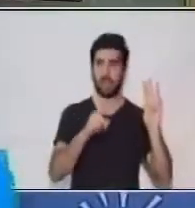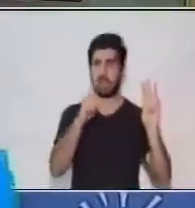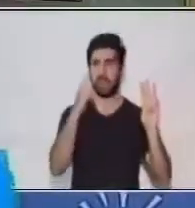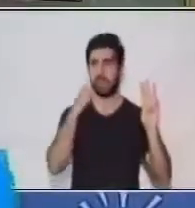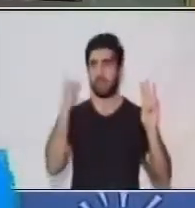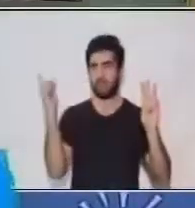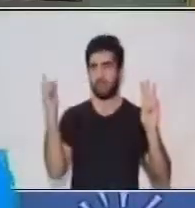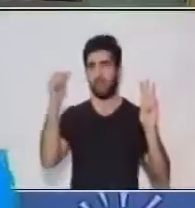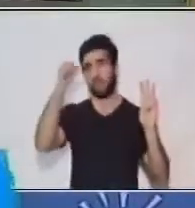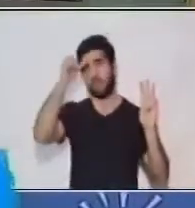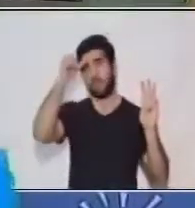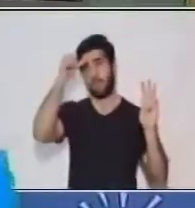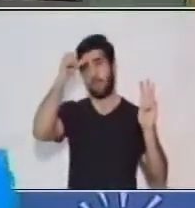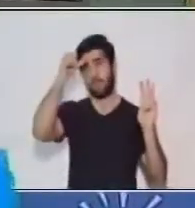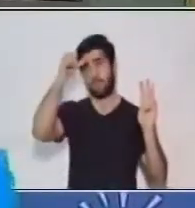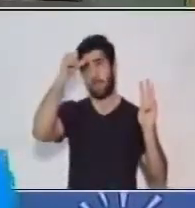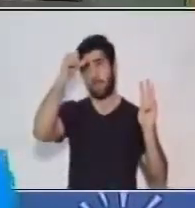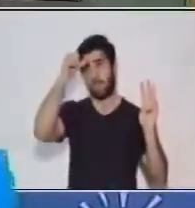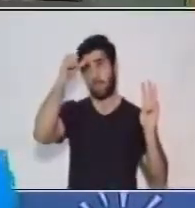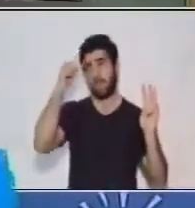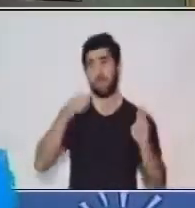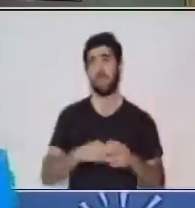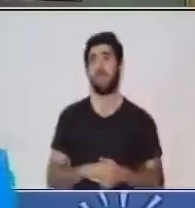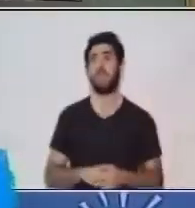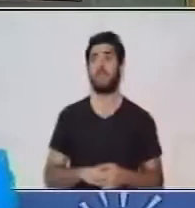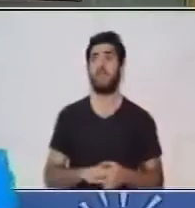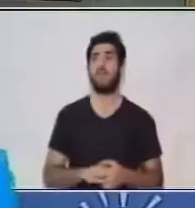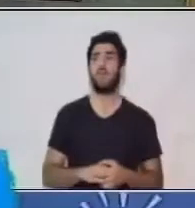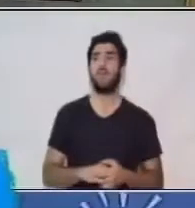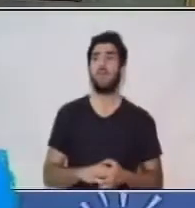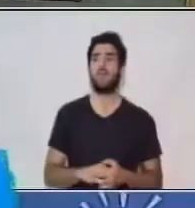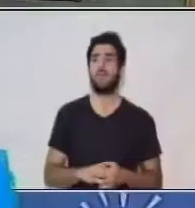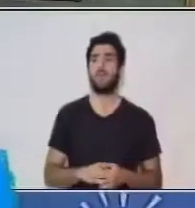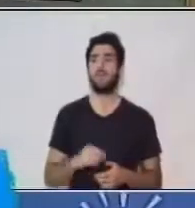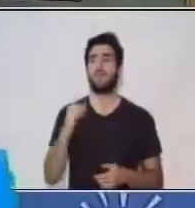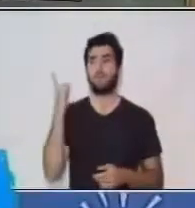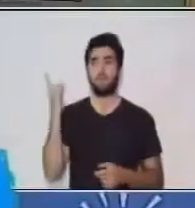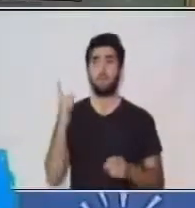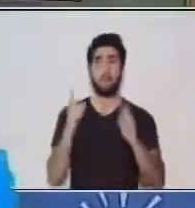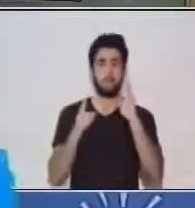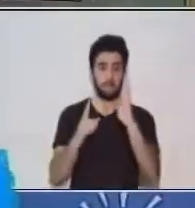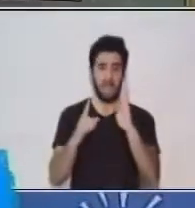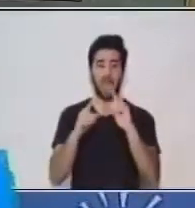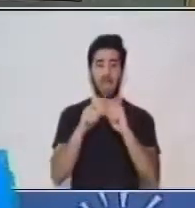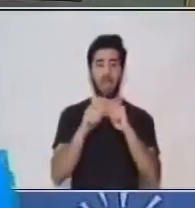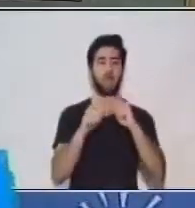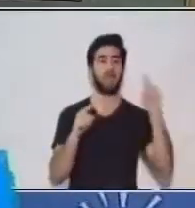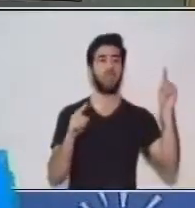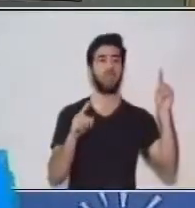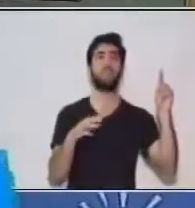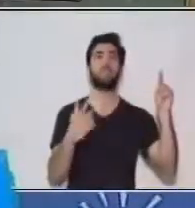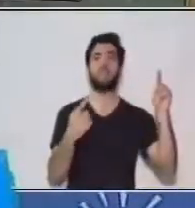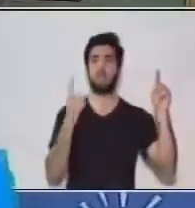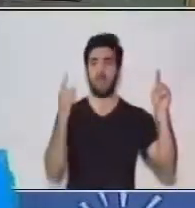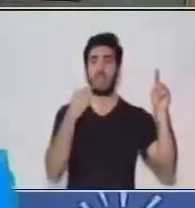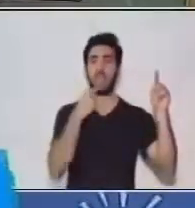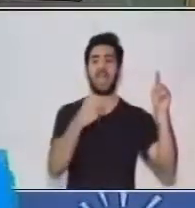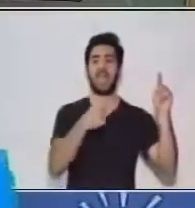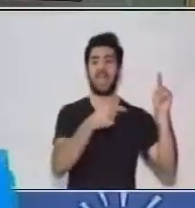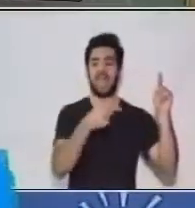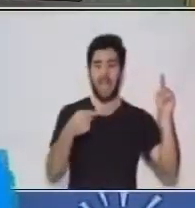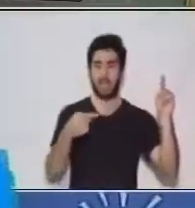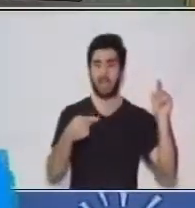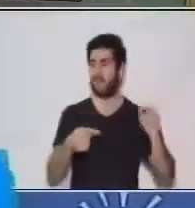2.64. Pero recordemos de que mi vector B se está moviendo en sentido